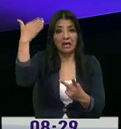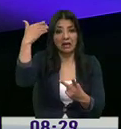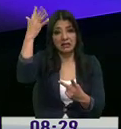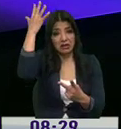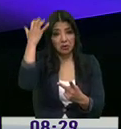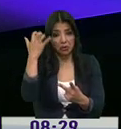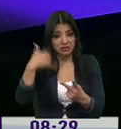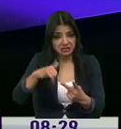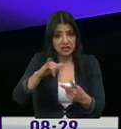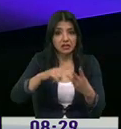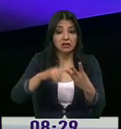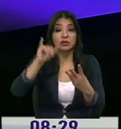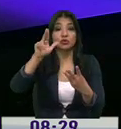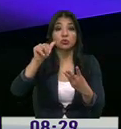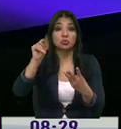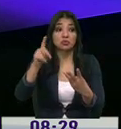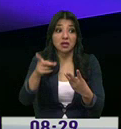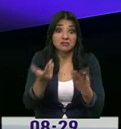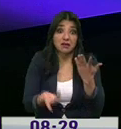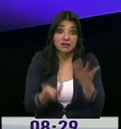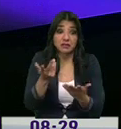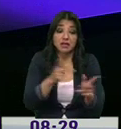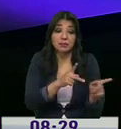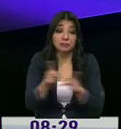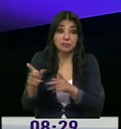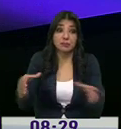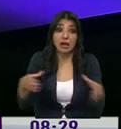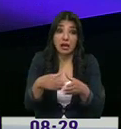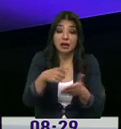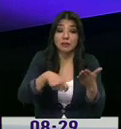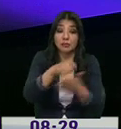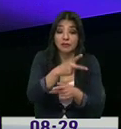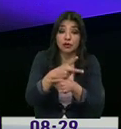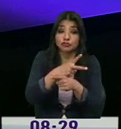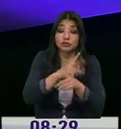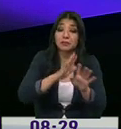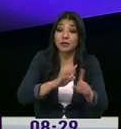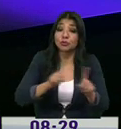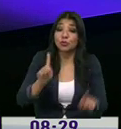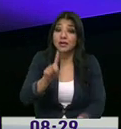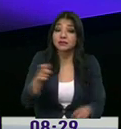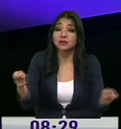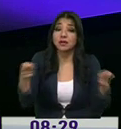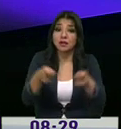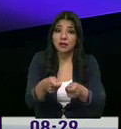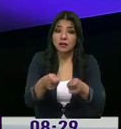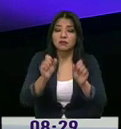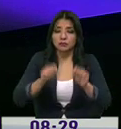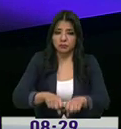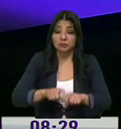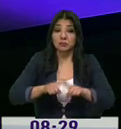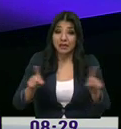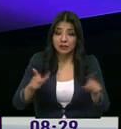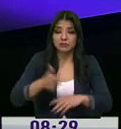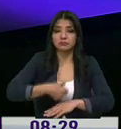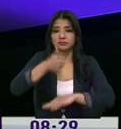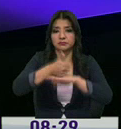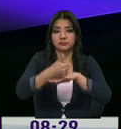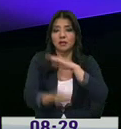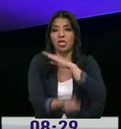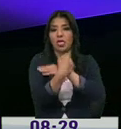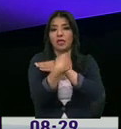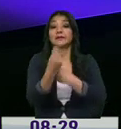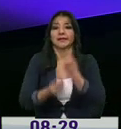tampoco tiene planes porque tiene que ser aprobado por el Consejo, pero esa es la forma como ustedes deben acceder. Ahora, si la autoridad no le hace